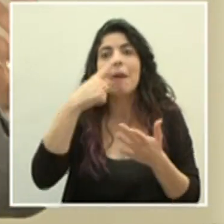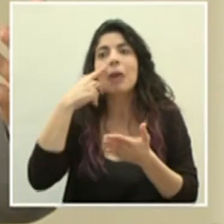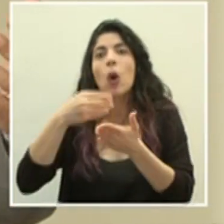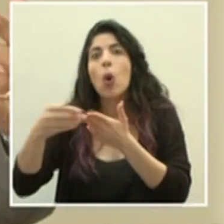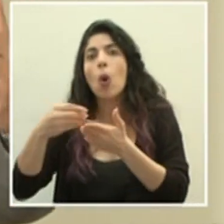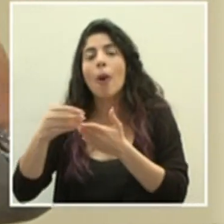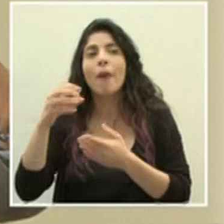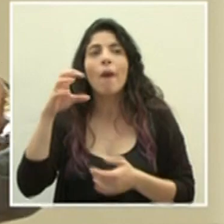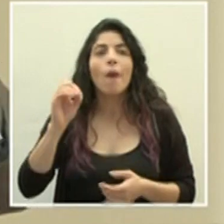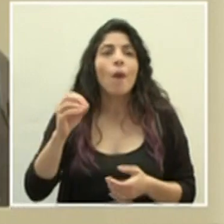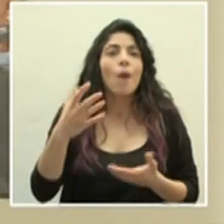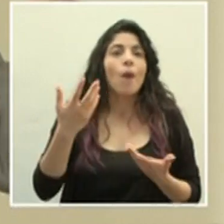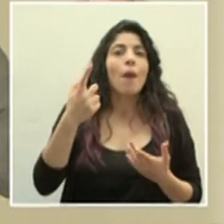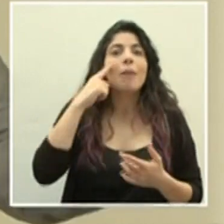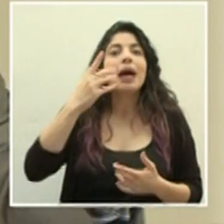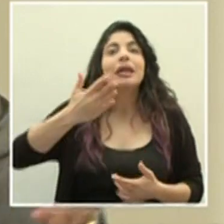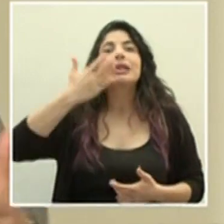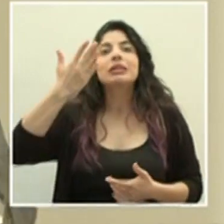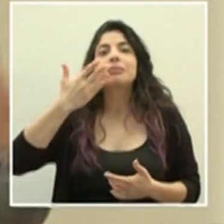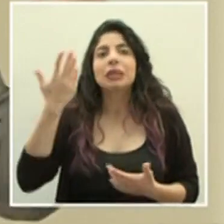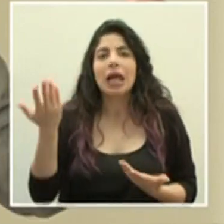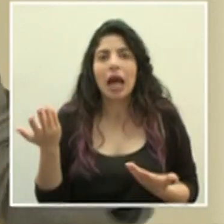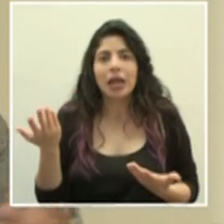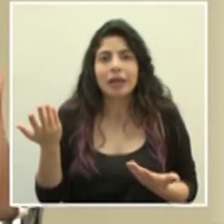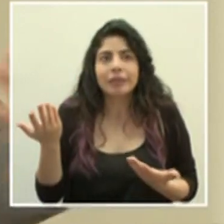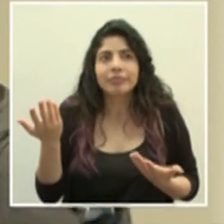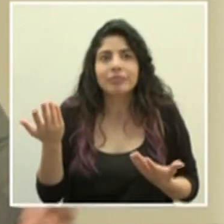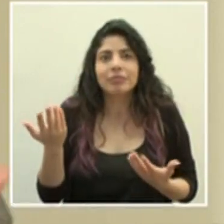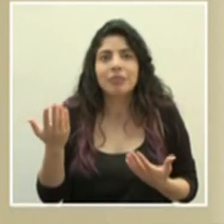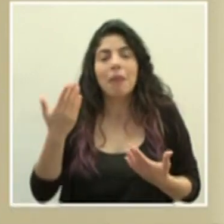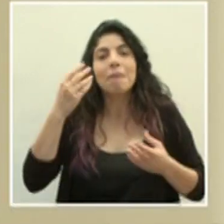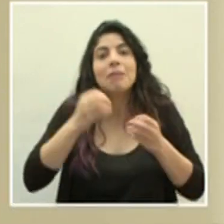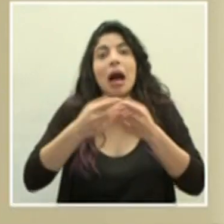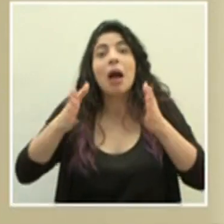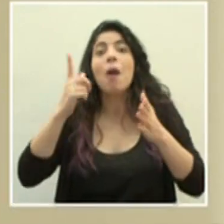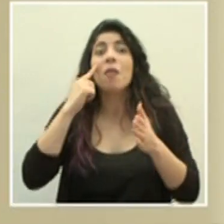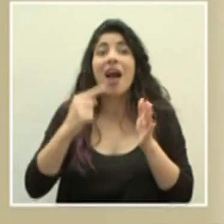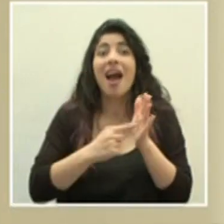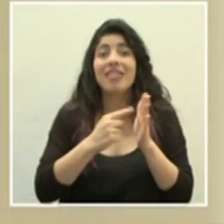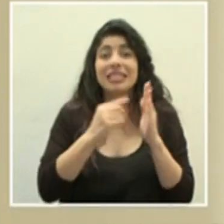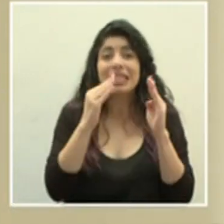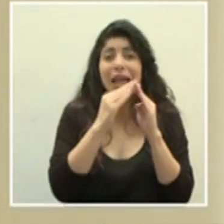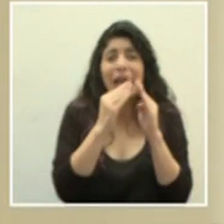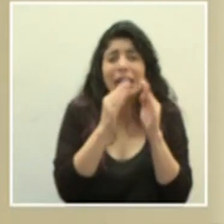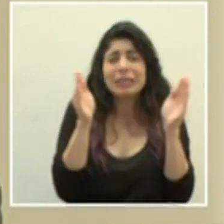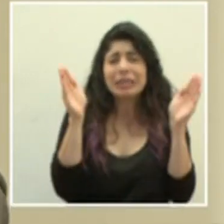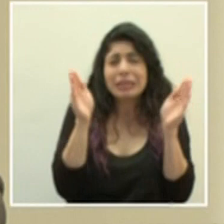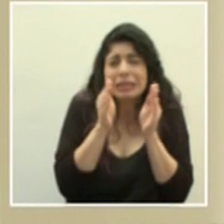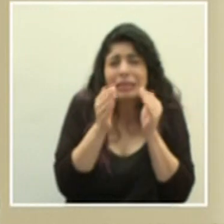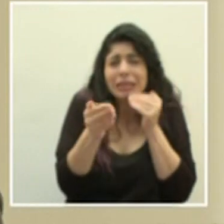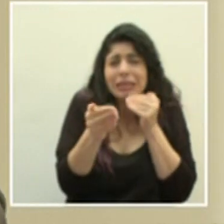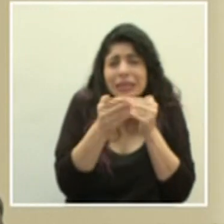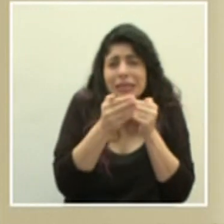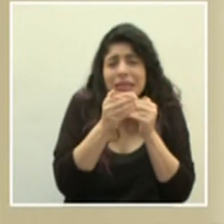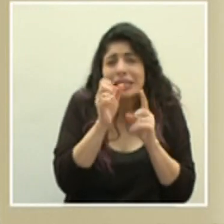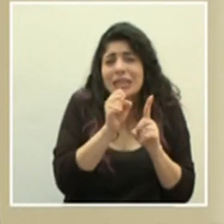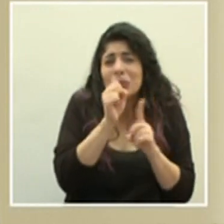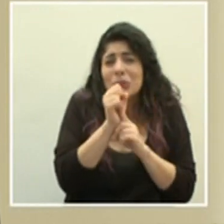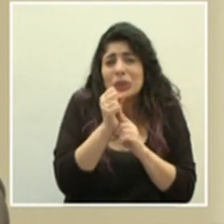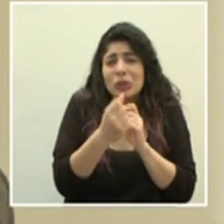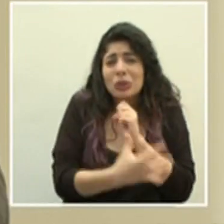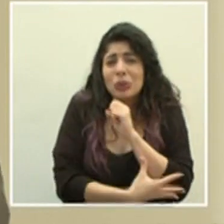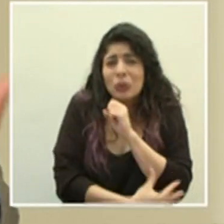abastecerse o simplemente a respirar más ampliamente, porque a veces las viviendas son muy reducidas en condiciones